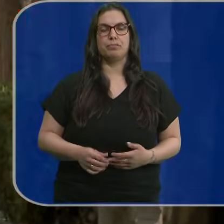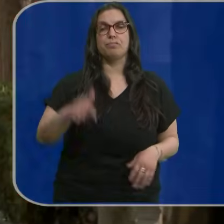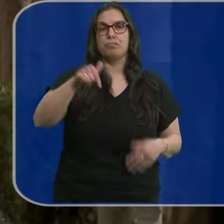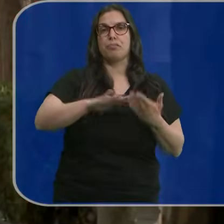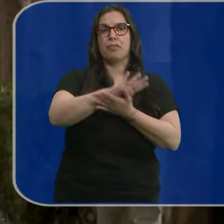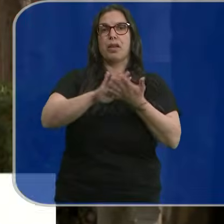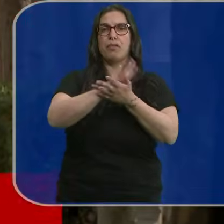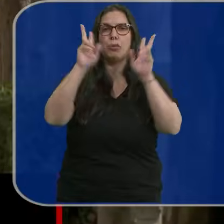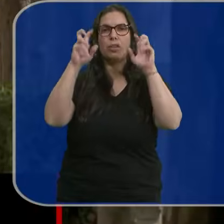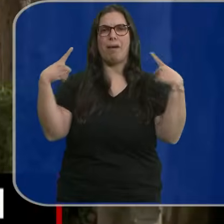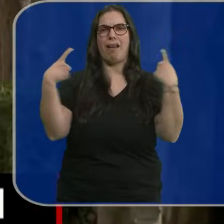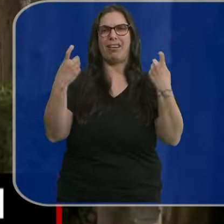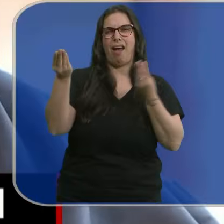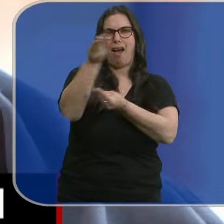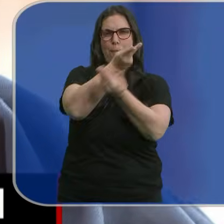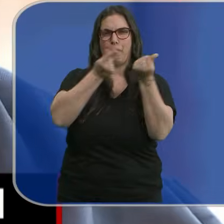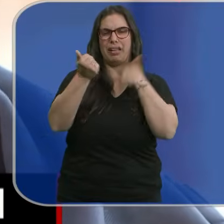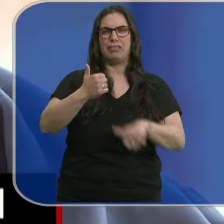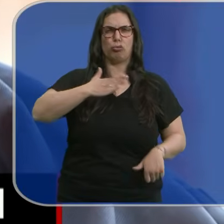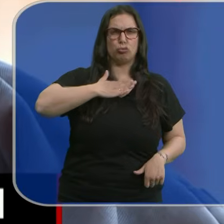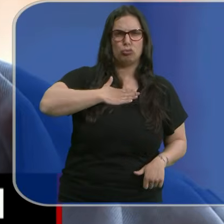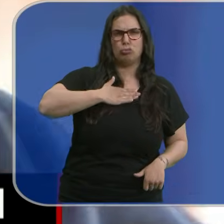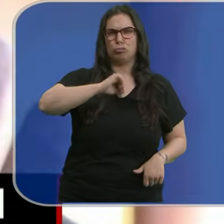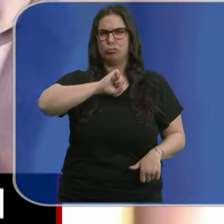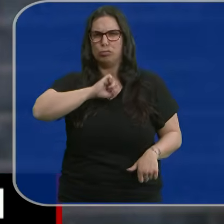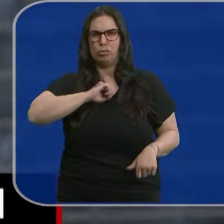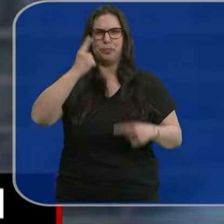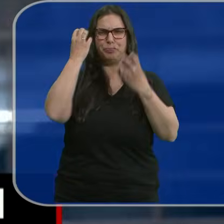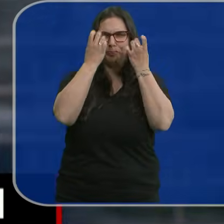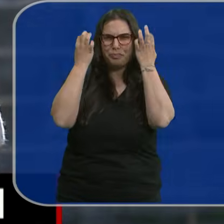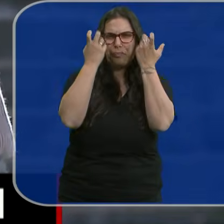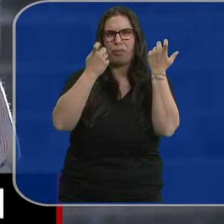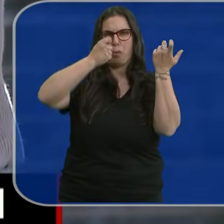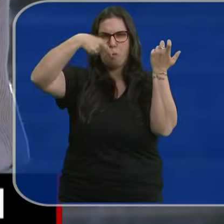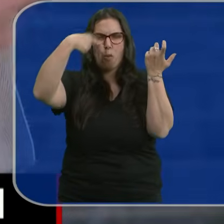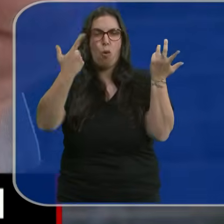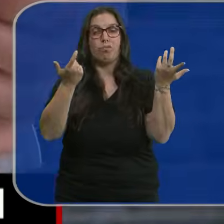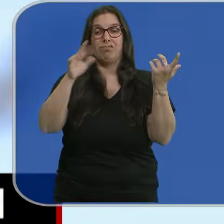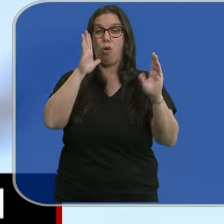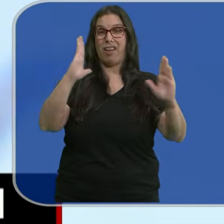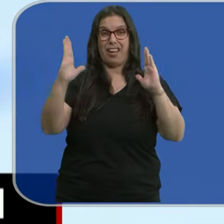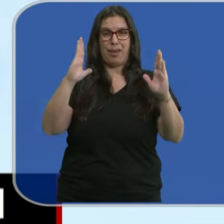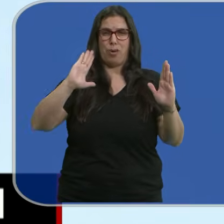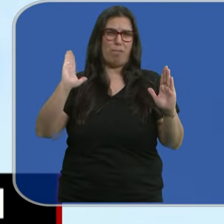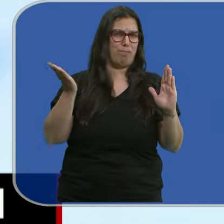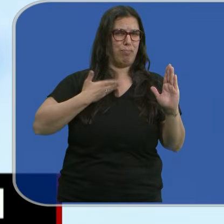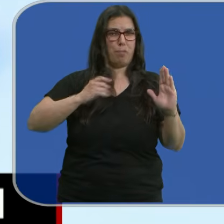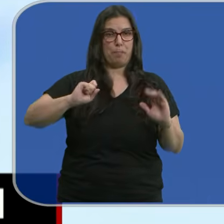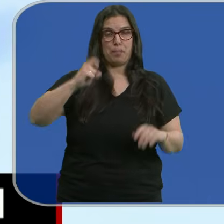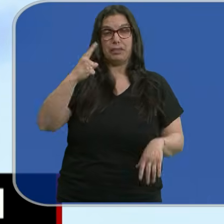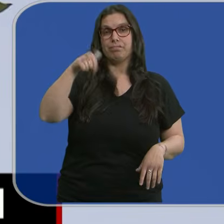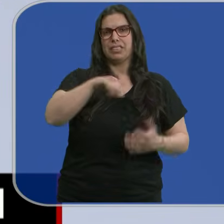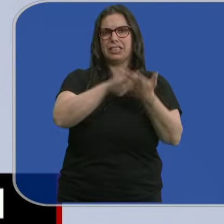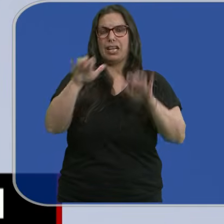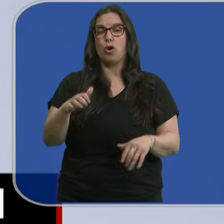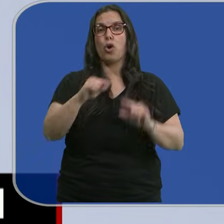Hoy les hablaremos de las alergias ambientales, tos, picor de ojos, mucosidad. Estamos en una de las épocas del año en las que más afloran. En Castilla y